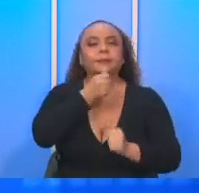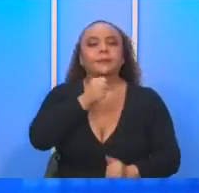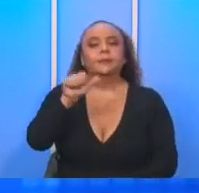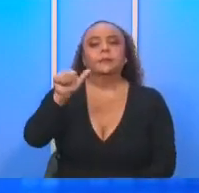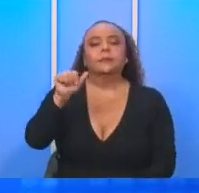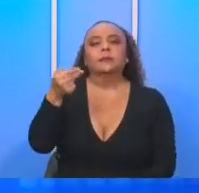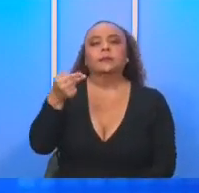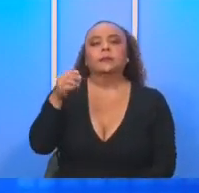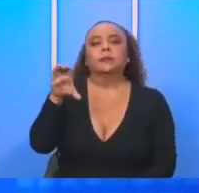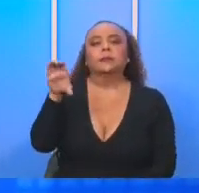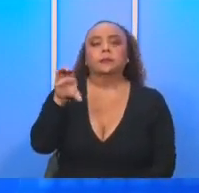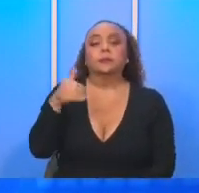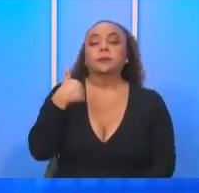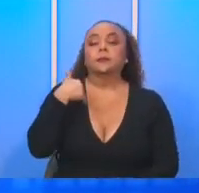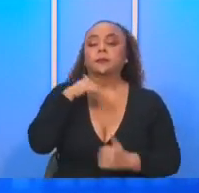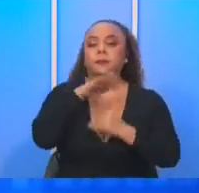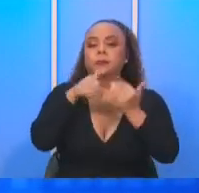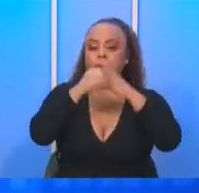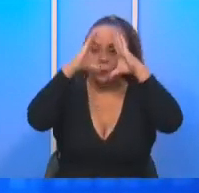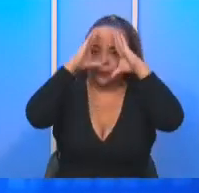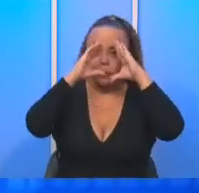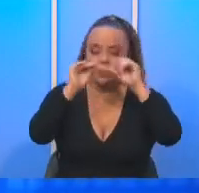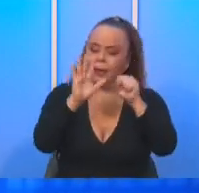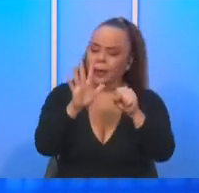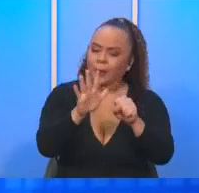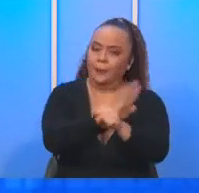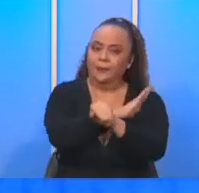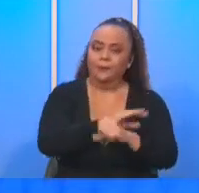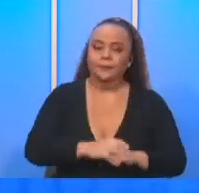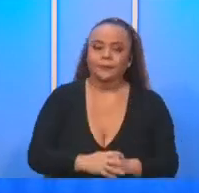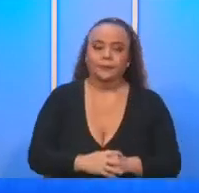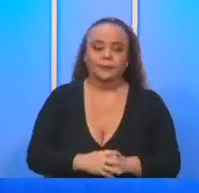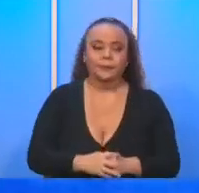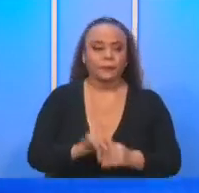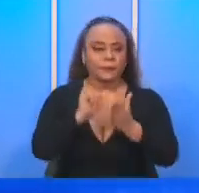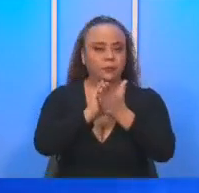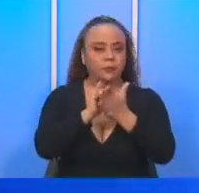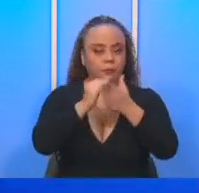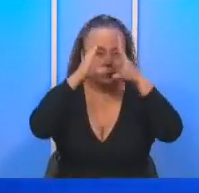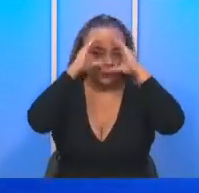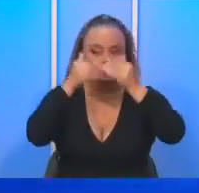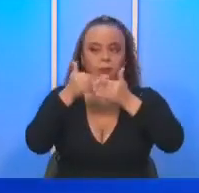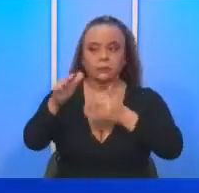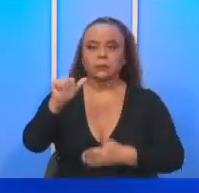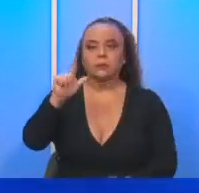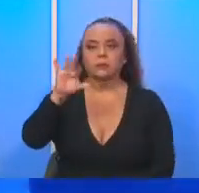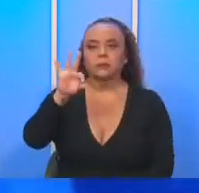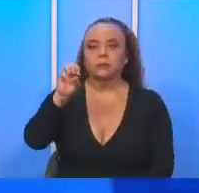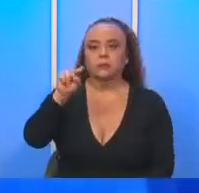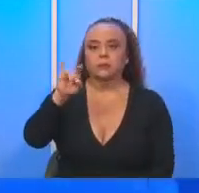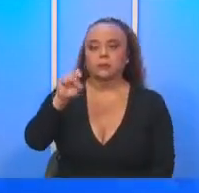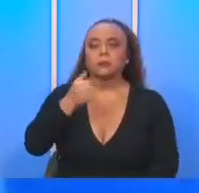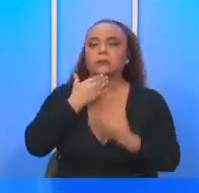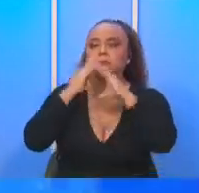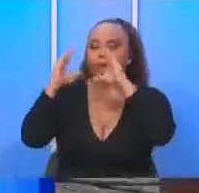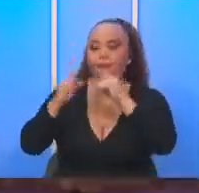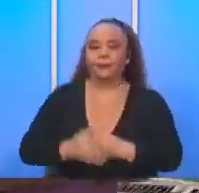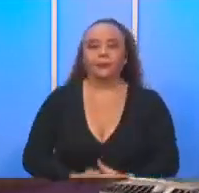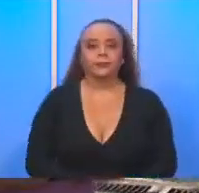periodista Alfonso Hernández Castro, quien tiene la información completa de este reporte. Adelante, Alfonso, buenas tardes.